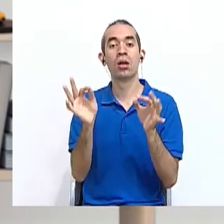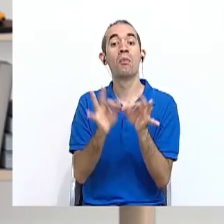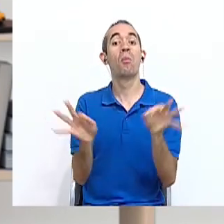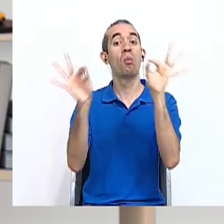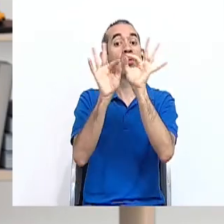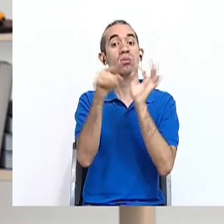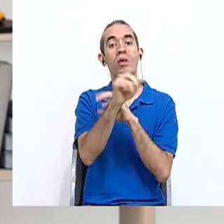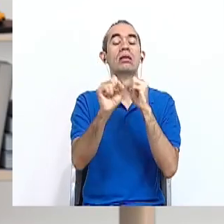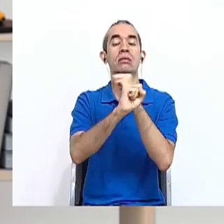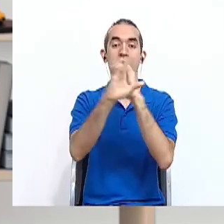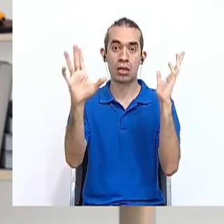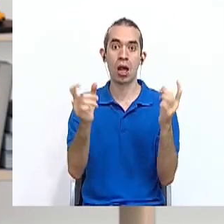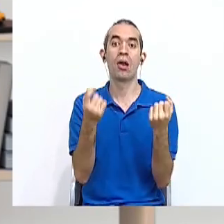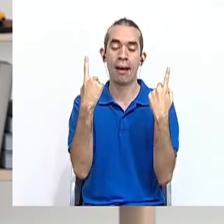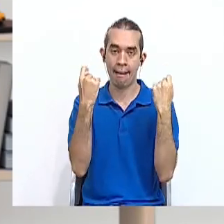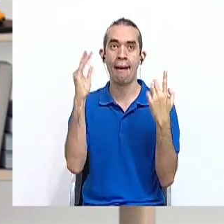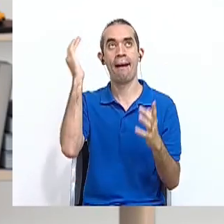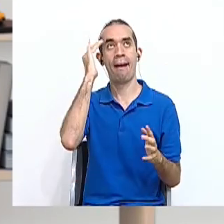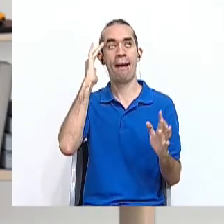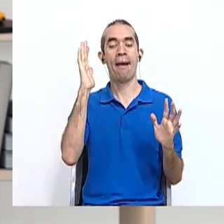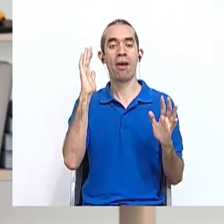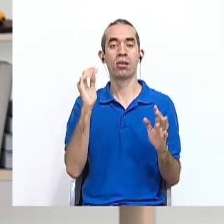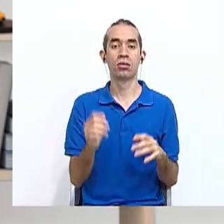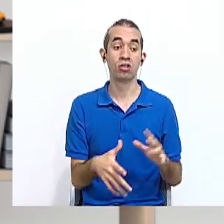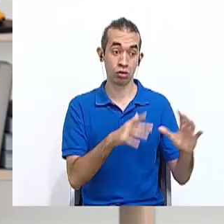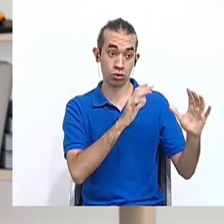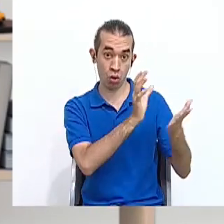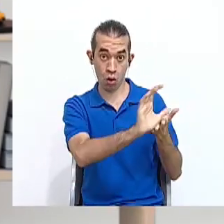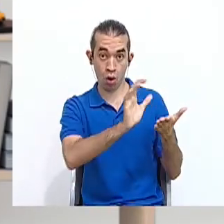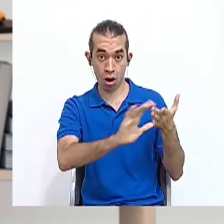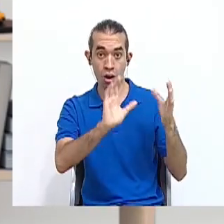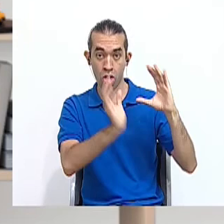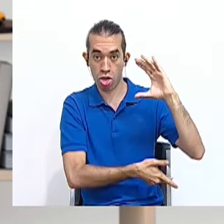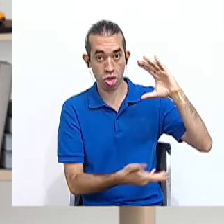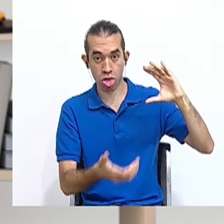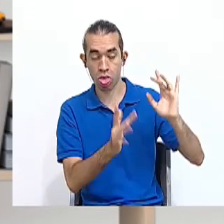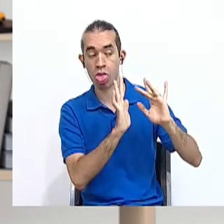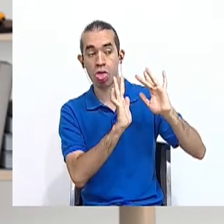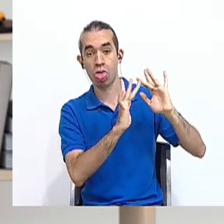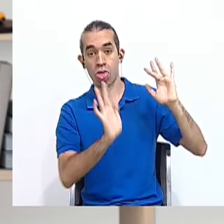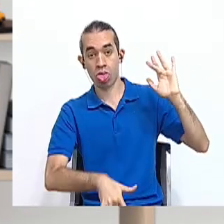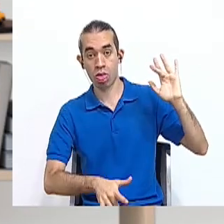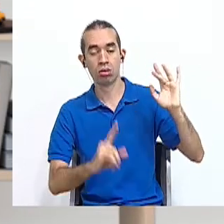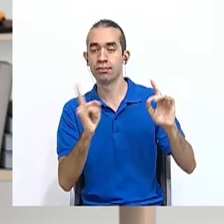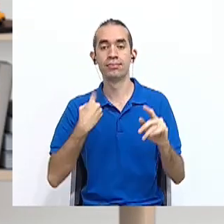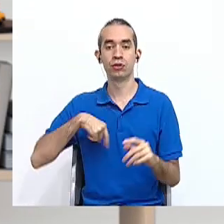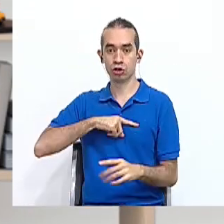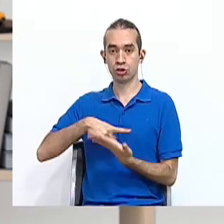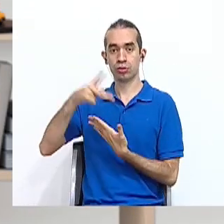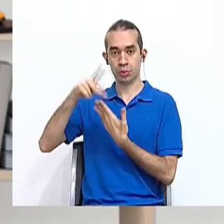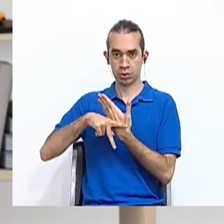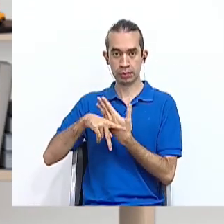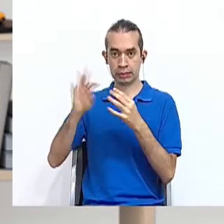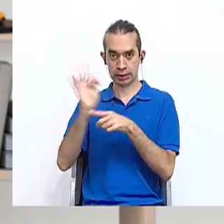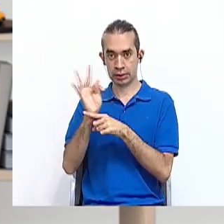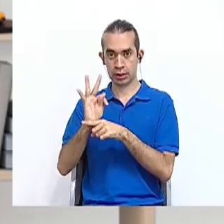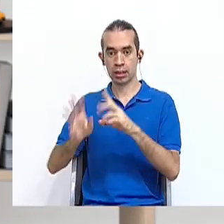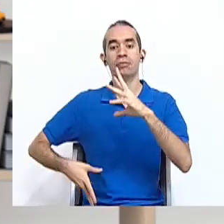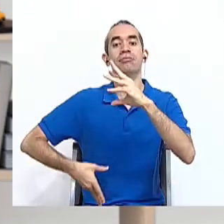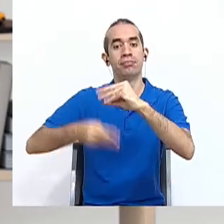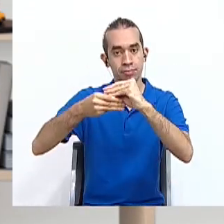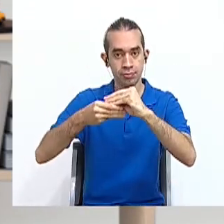haciendo y que no pierdan el contacto con el colegio. Nosotros somos parte complementaria del colegio. Muy bien. Muy